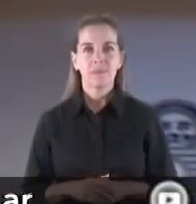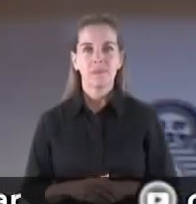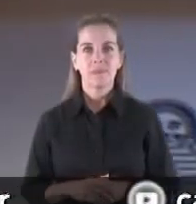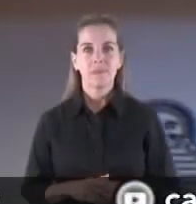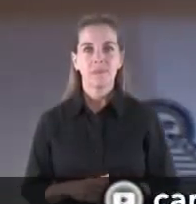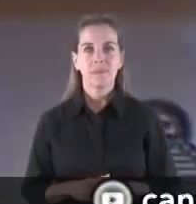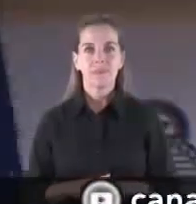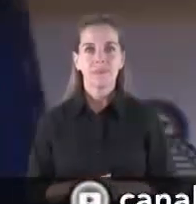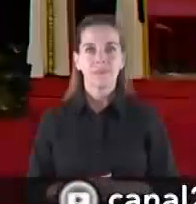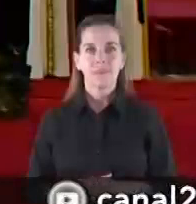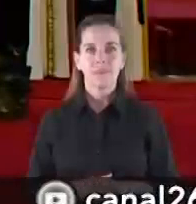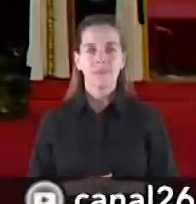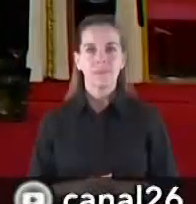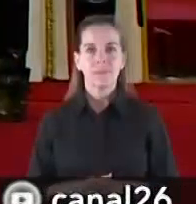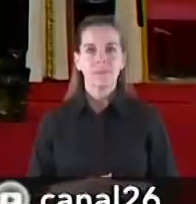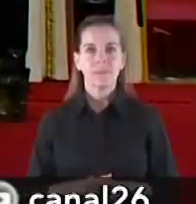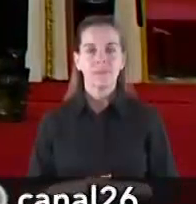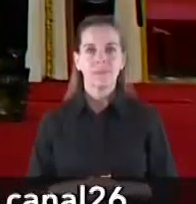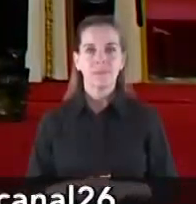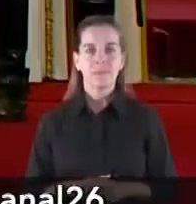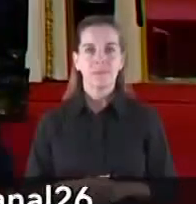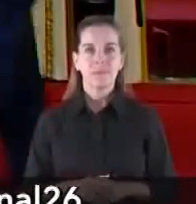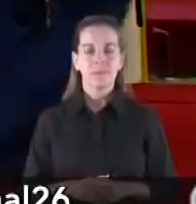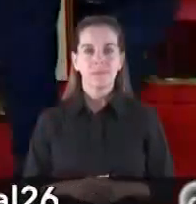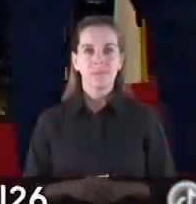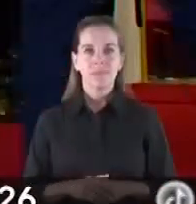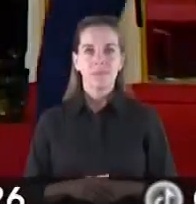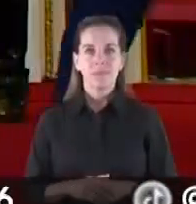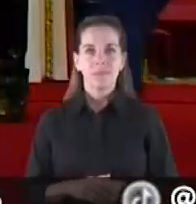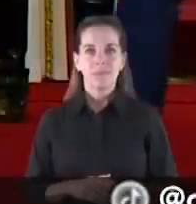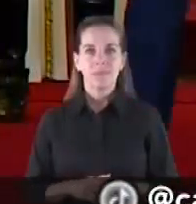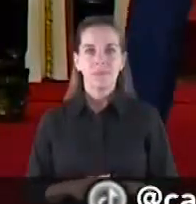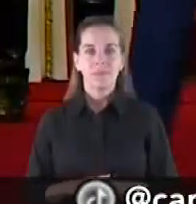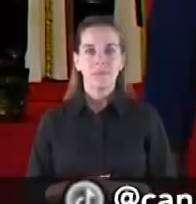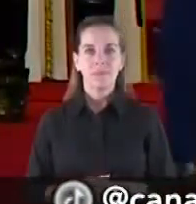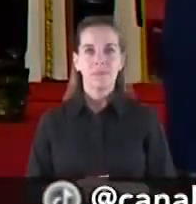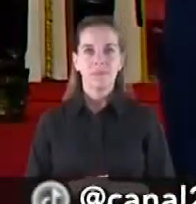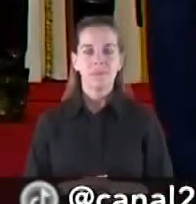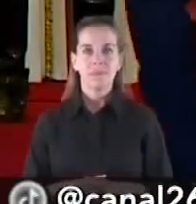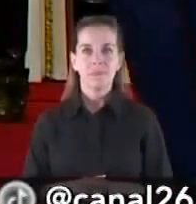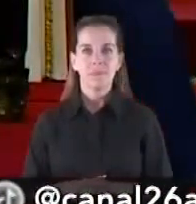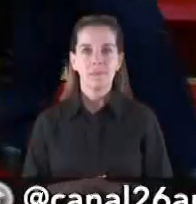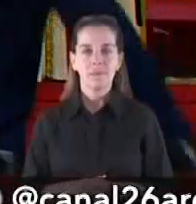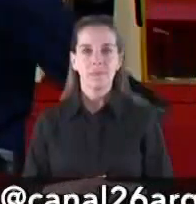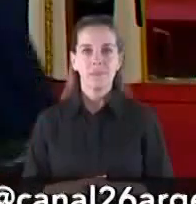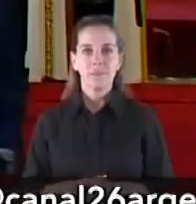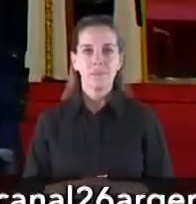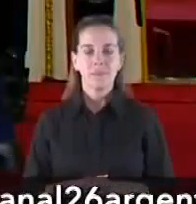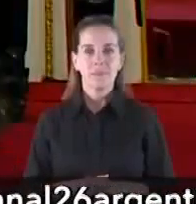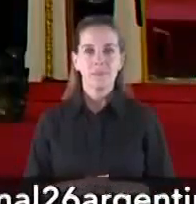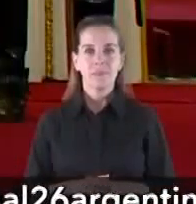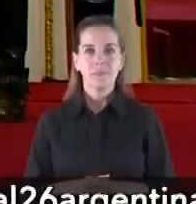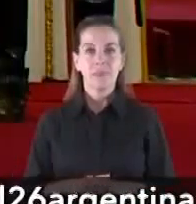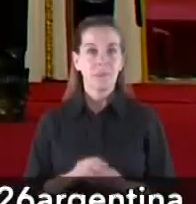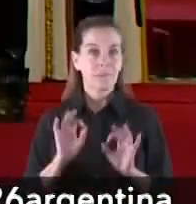multilaterales y regionales, como por ejemplo la problemática global, ¿no?, del cambio climático, las posibilidades también de reforzar el